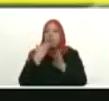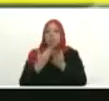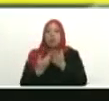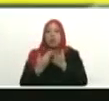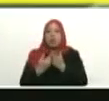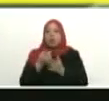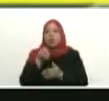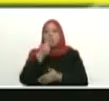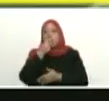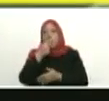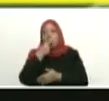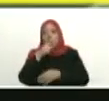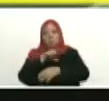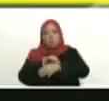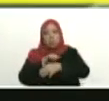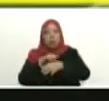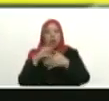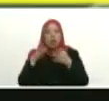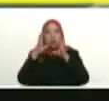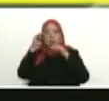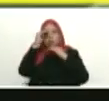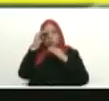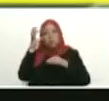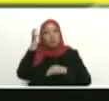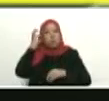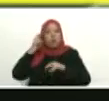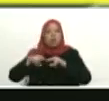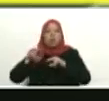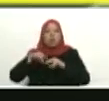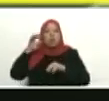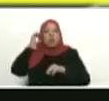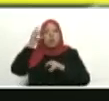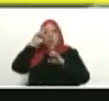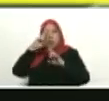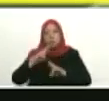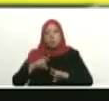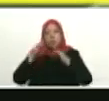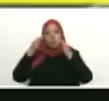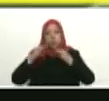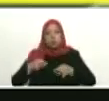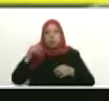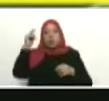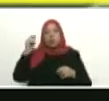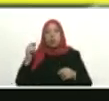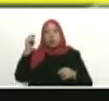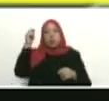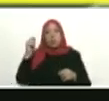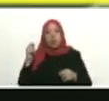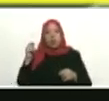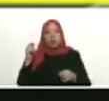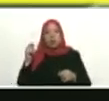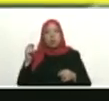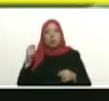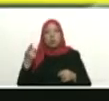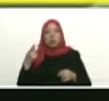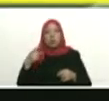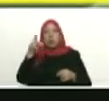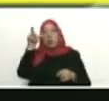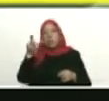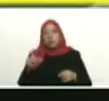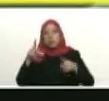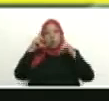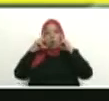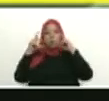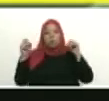de la niña. Y exijo respeto, dijo el diputado Jorge Rodríguez, por el personal